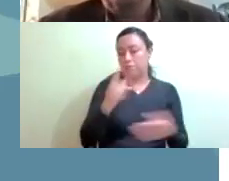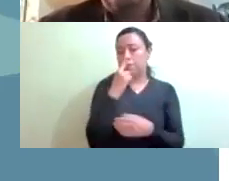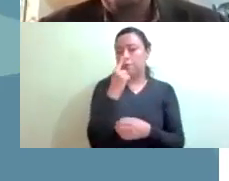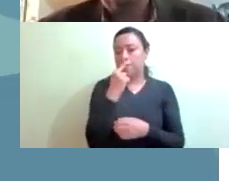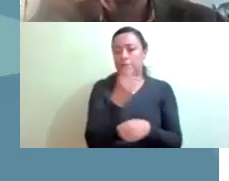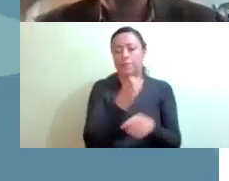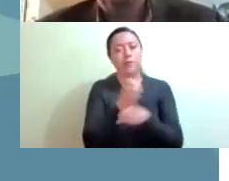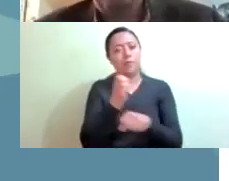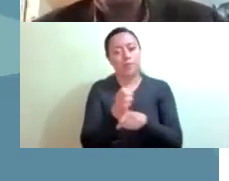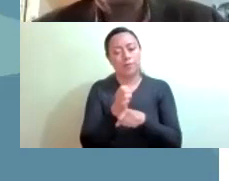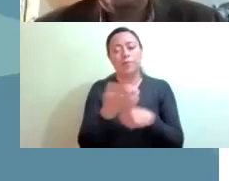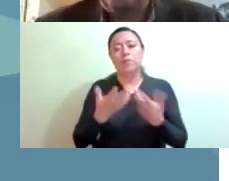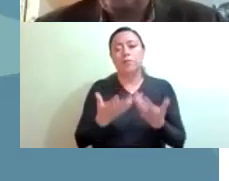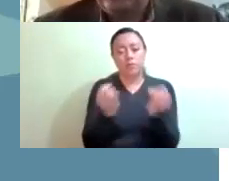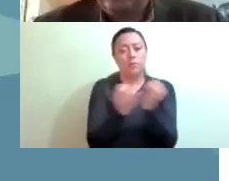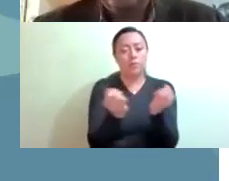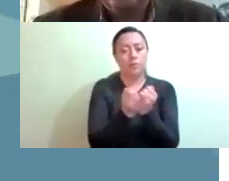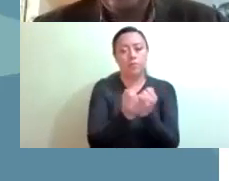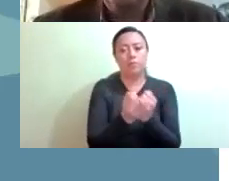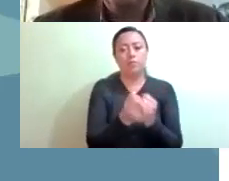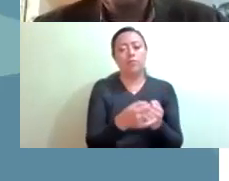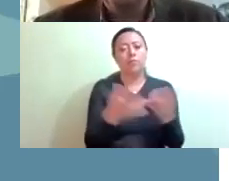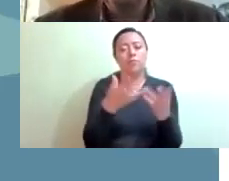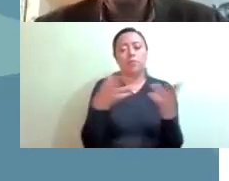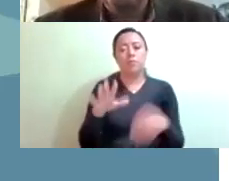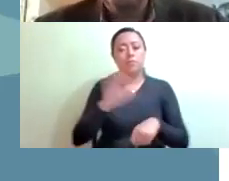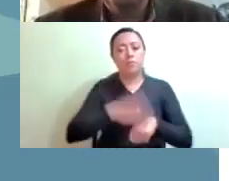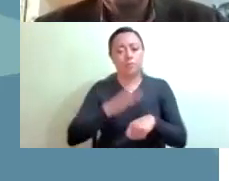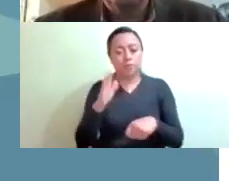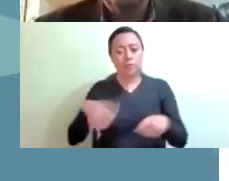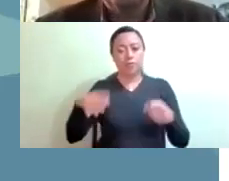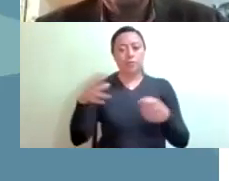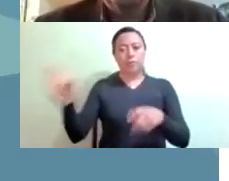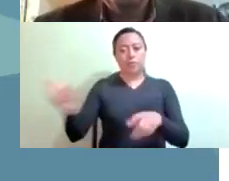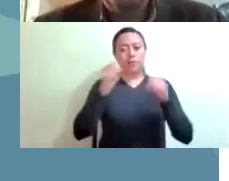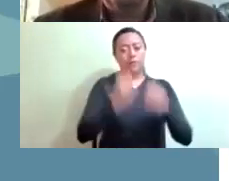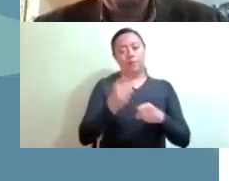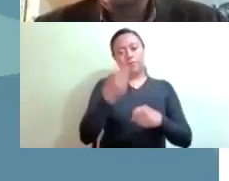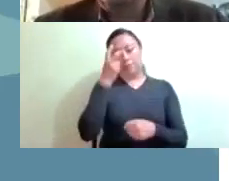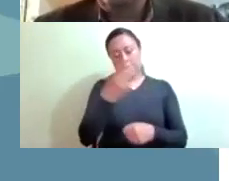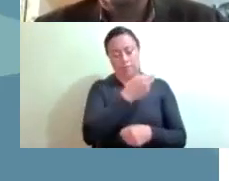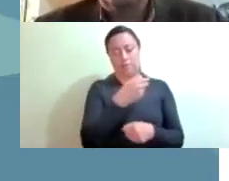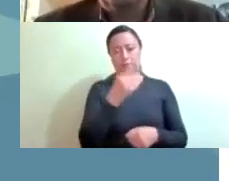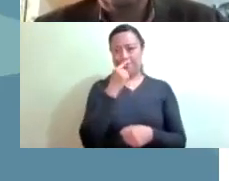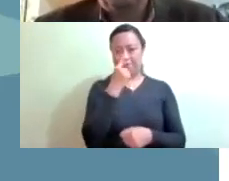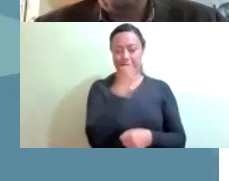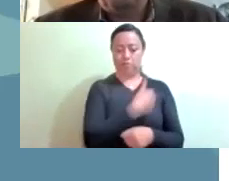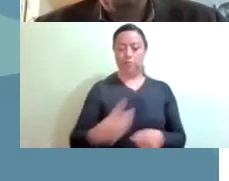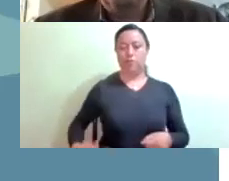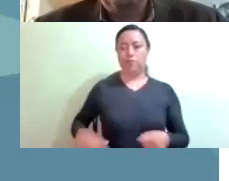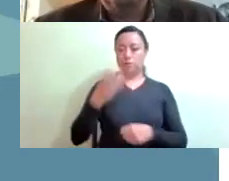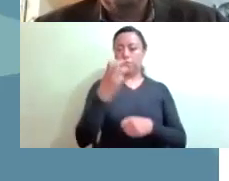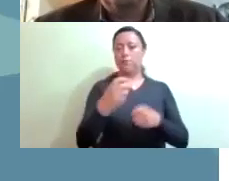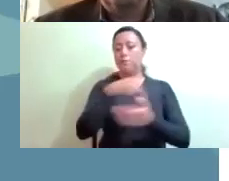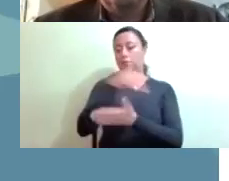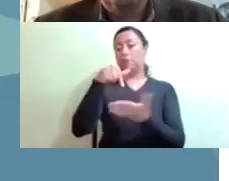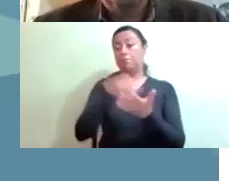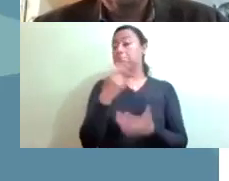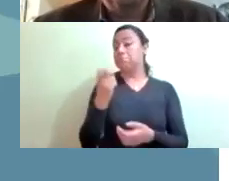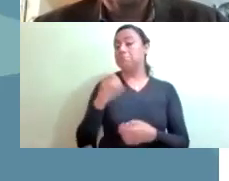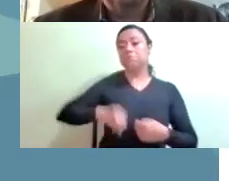proyecto estaba haciendo incluso más detenciones que la Policía Municipal de ese lugar. Entonces, pues fue muy